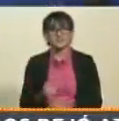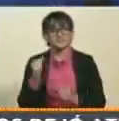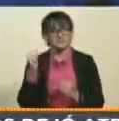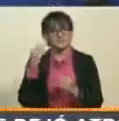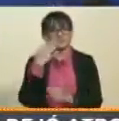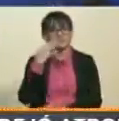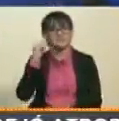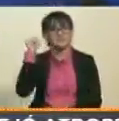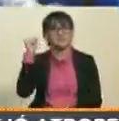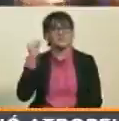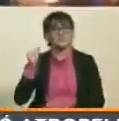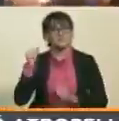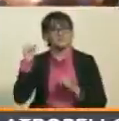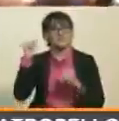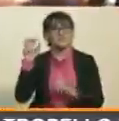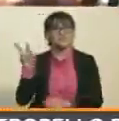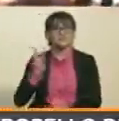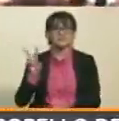¡Vamos, Venezuela!